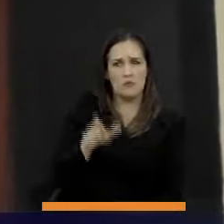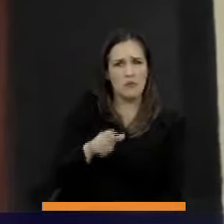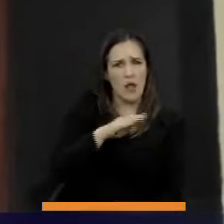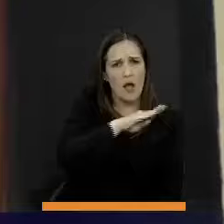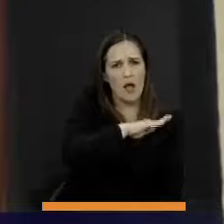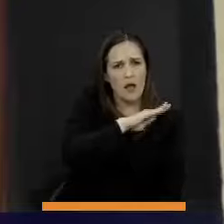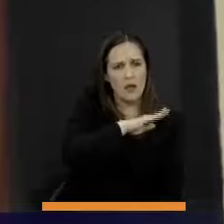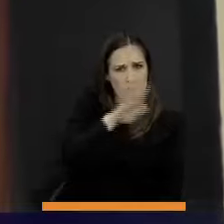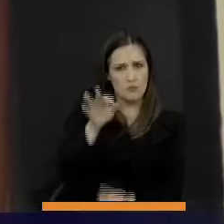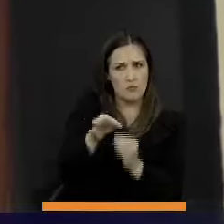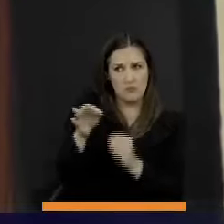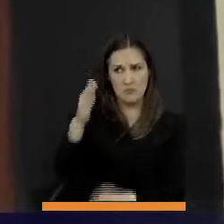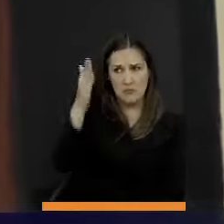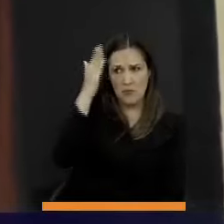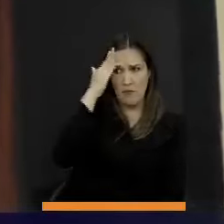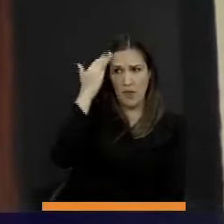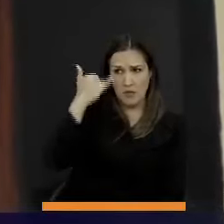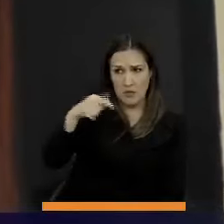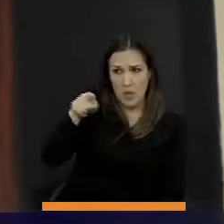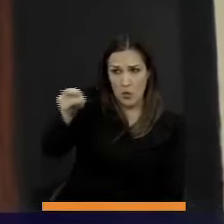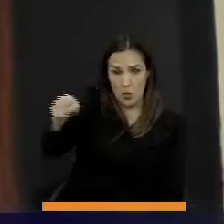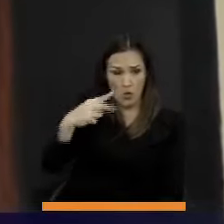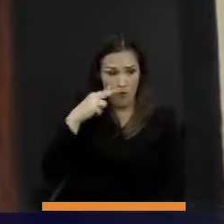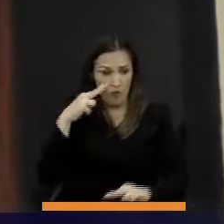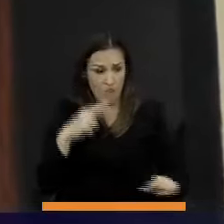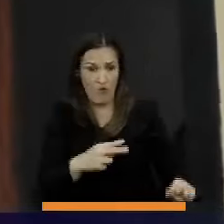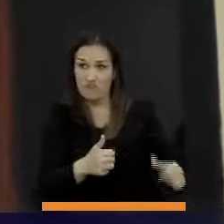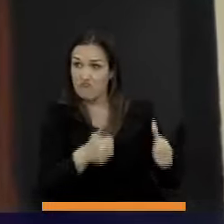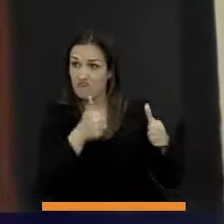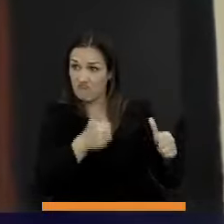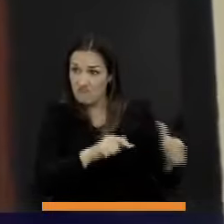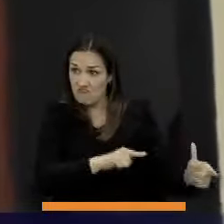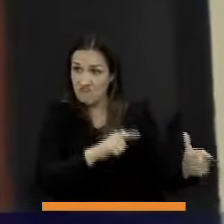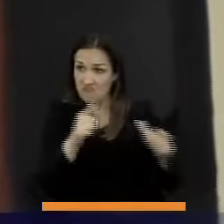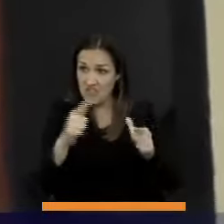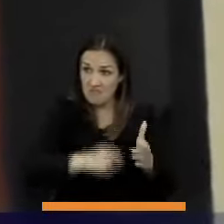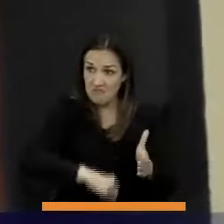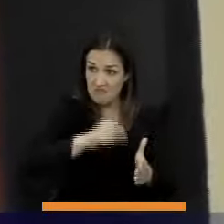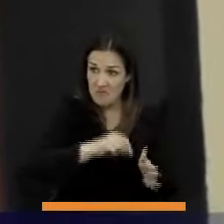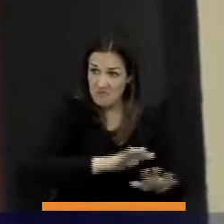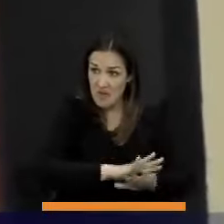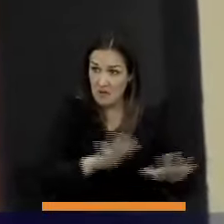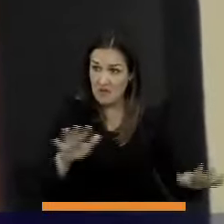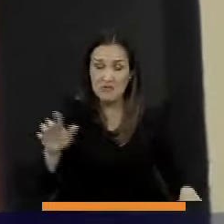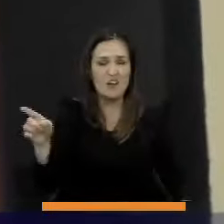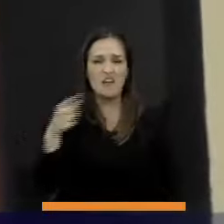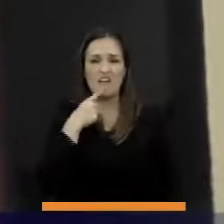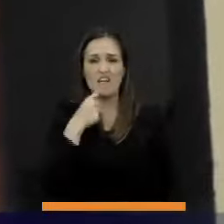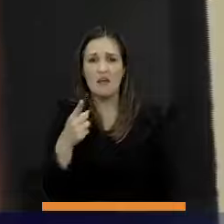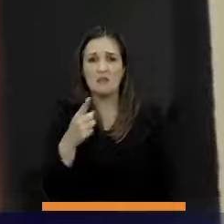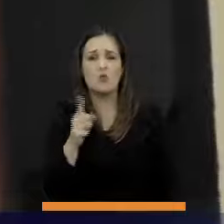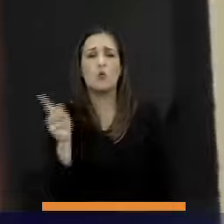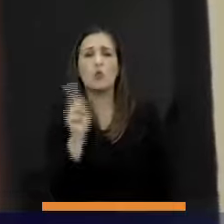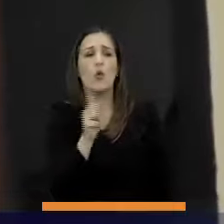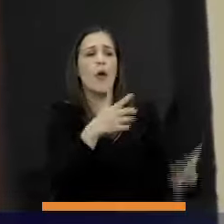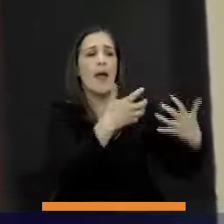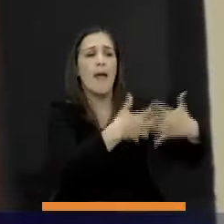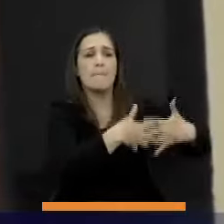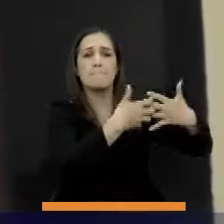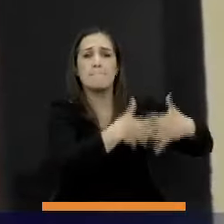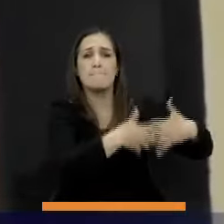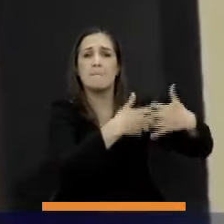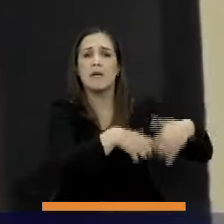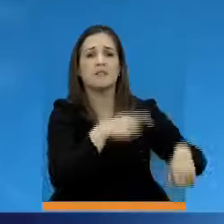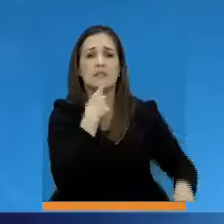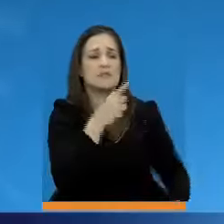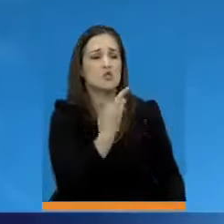alcalde del municipio, si había recibido dicha obra que se dio por terminada al 100%, a lo que respondió que la empresa de acueducto se había